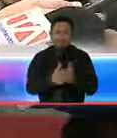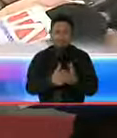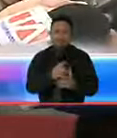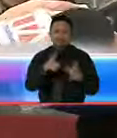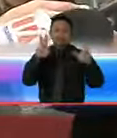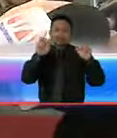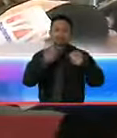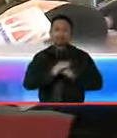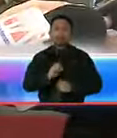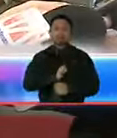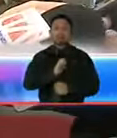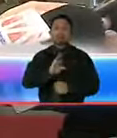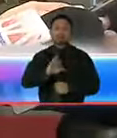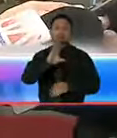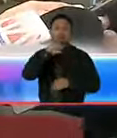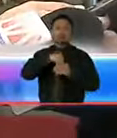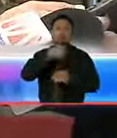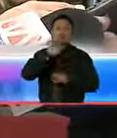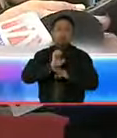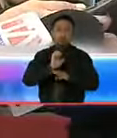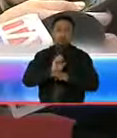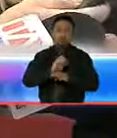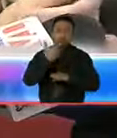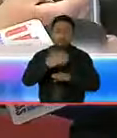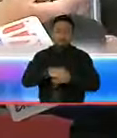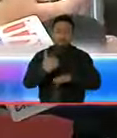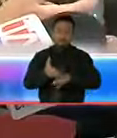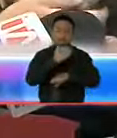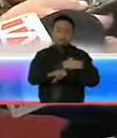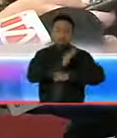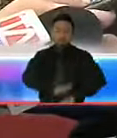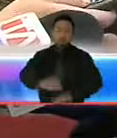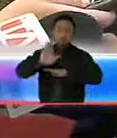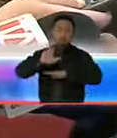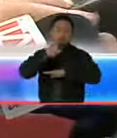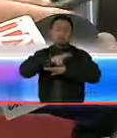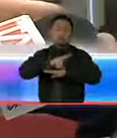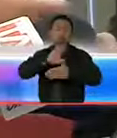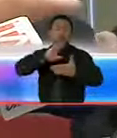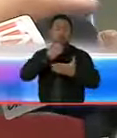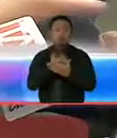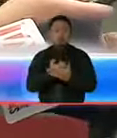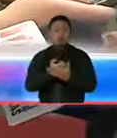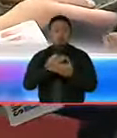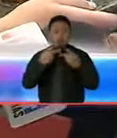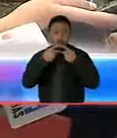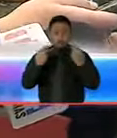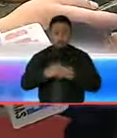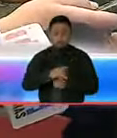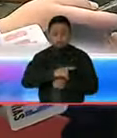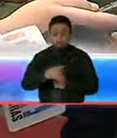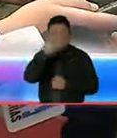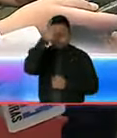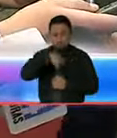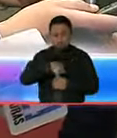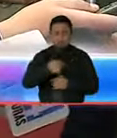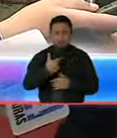la ética en el Ecuador. Luego de haber sido nombrado superintendente de Economía Popular, decide a cuenta